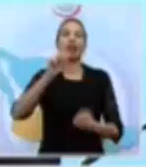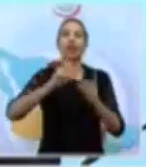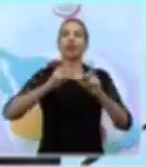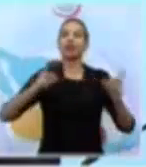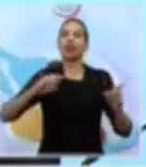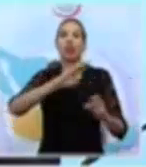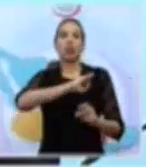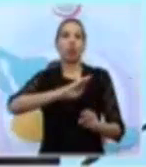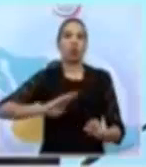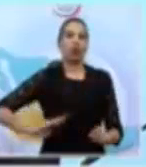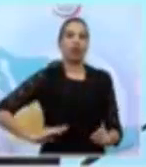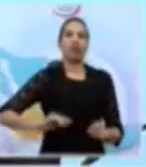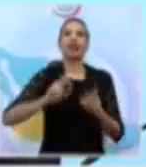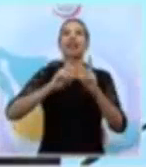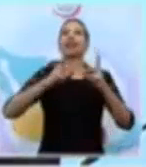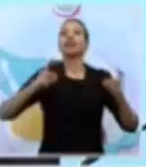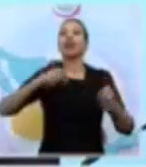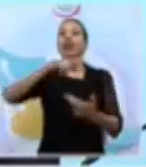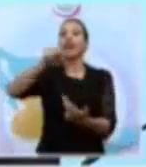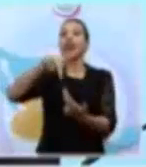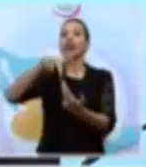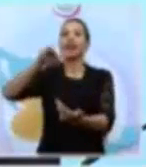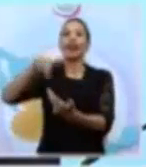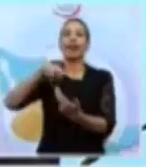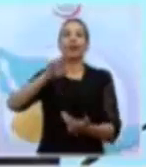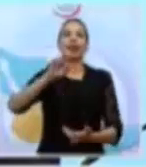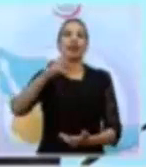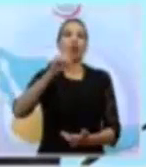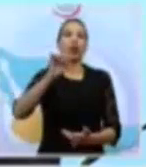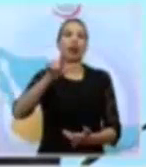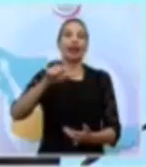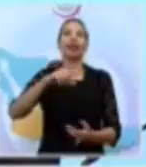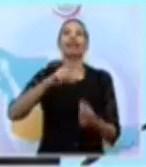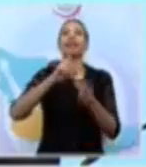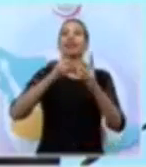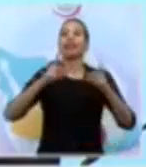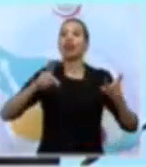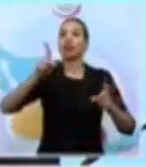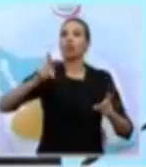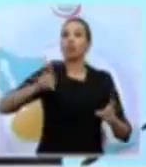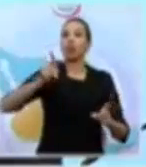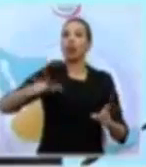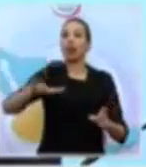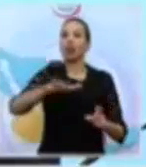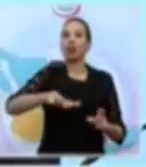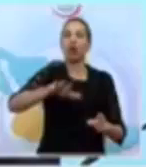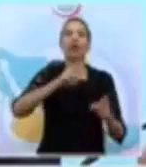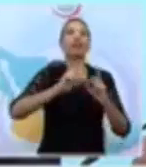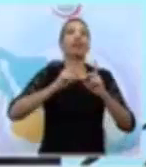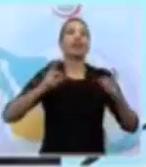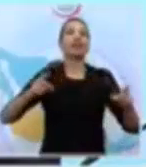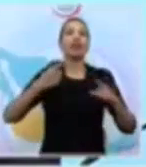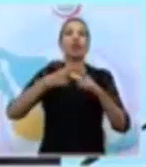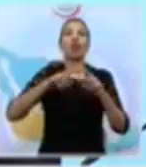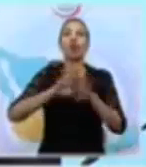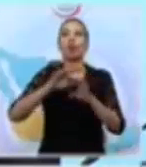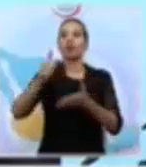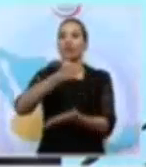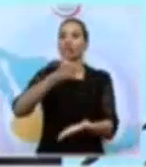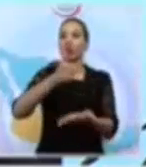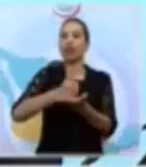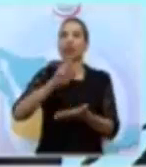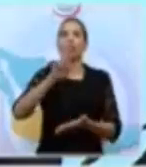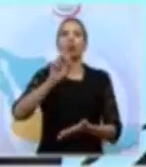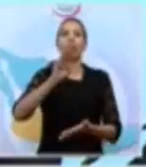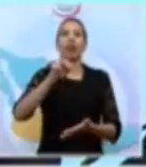Municipal, Desarrollo Regional, Desarrollo Rural, Desarrollo Urbano y